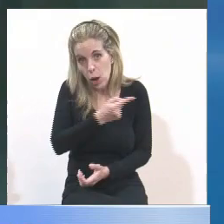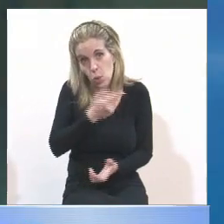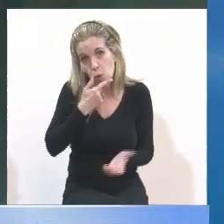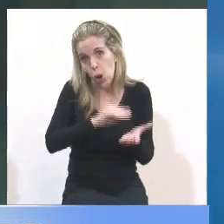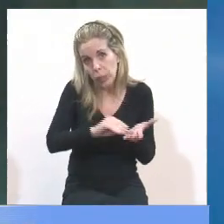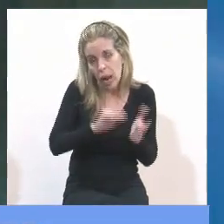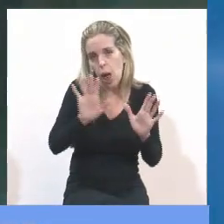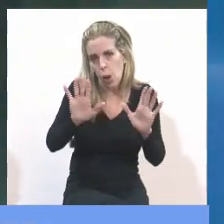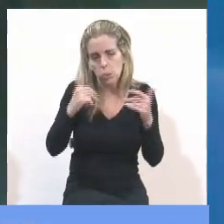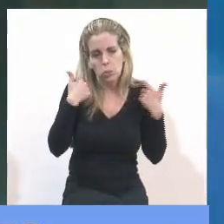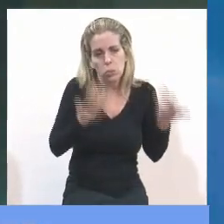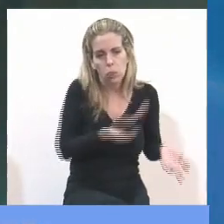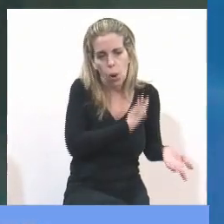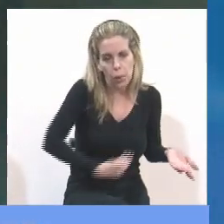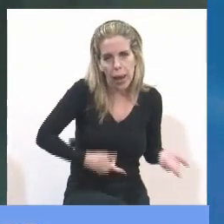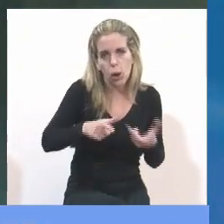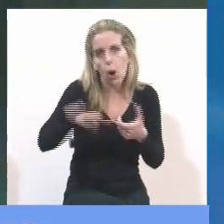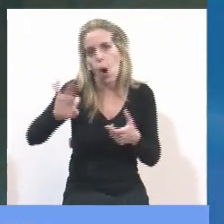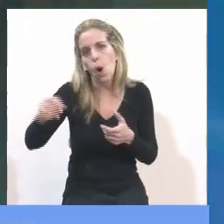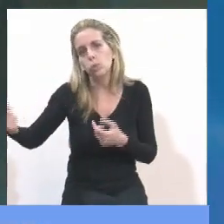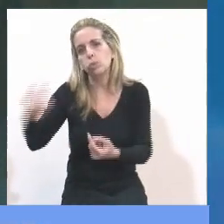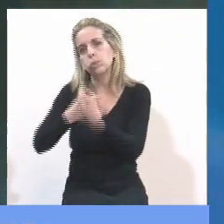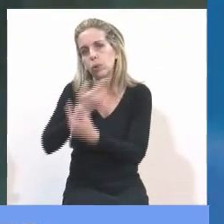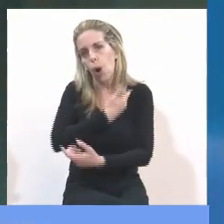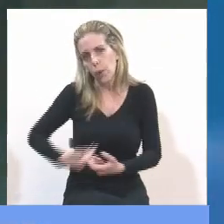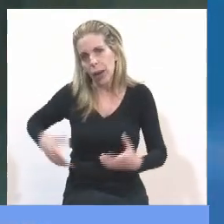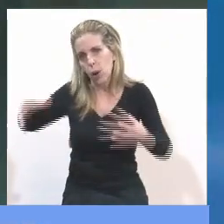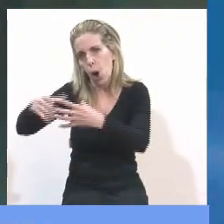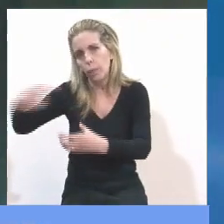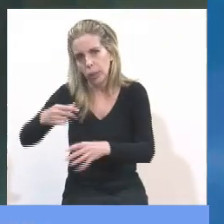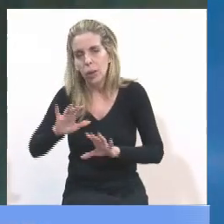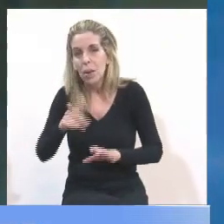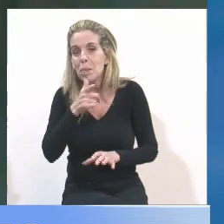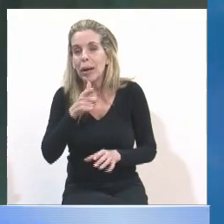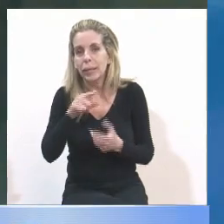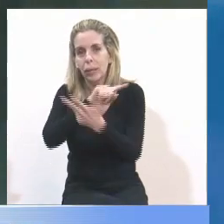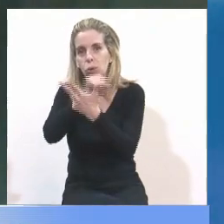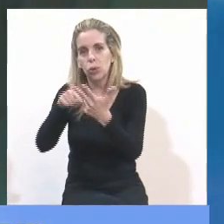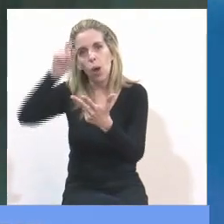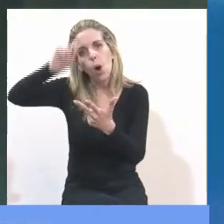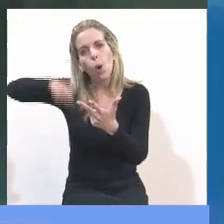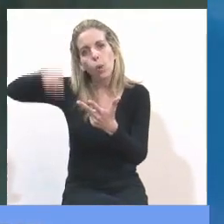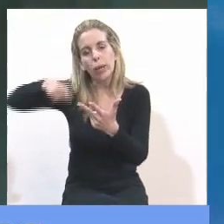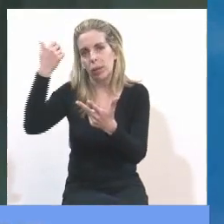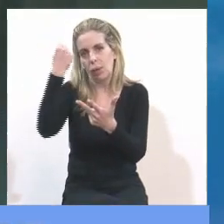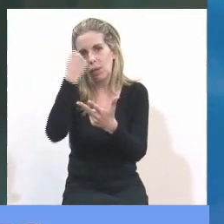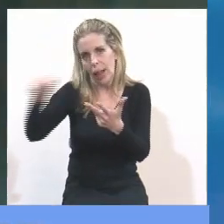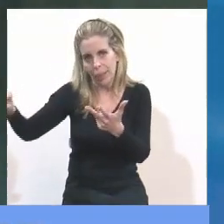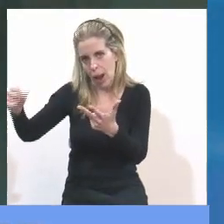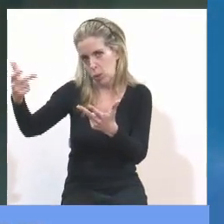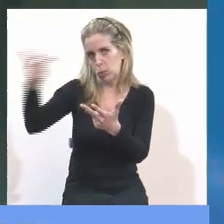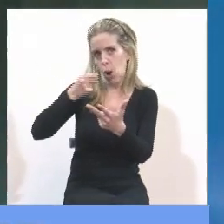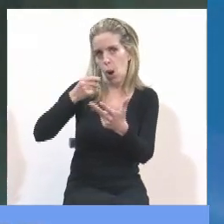como oficialismo u oposición, creo que estos tres jueces que se han negado